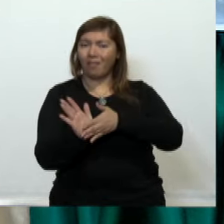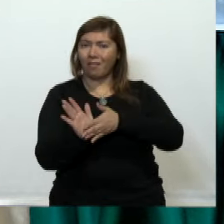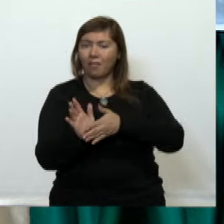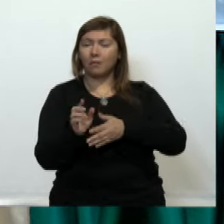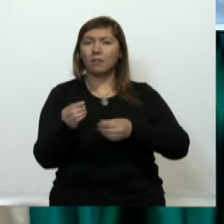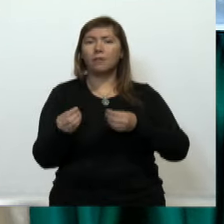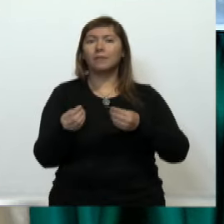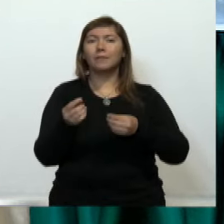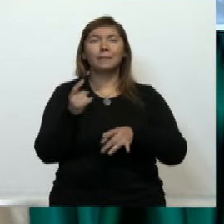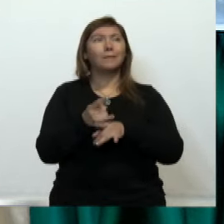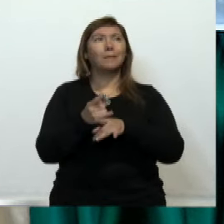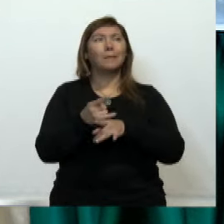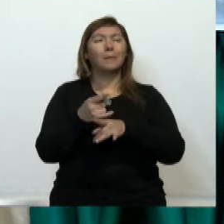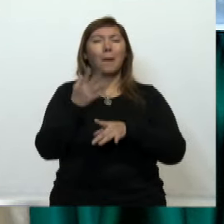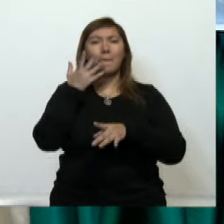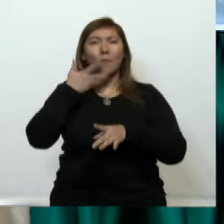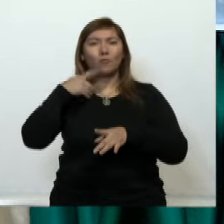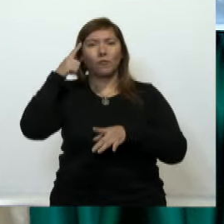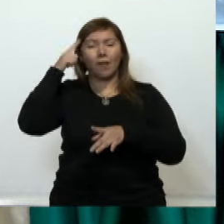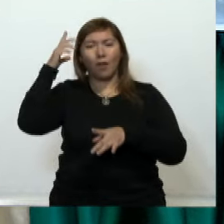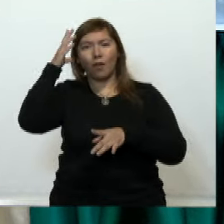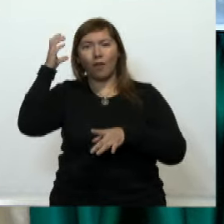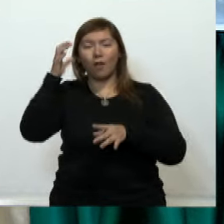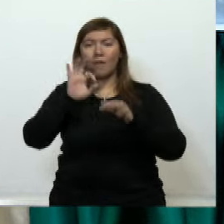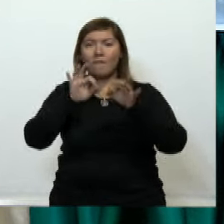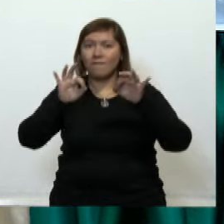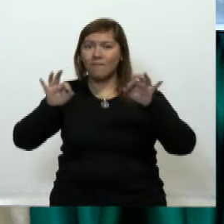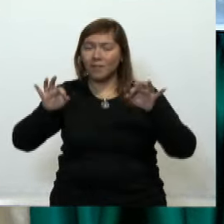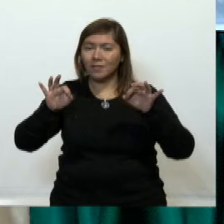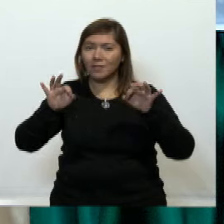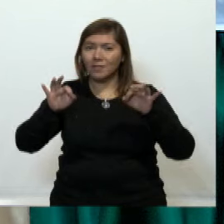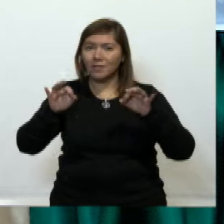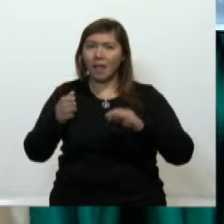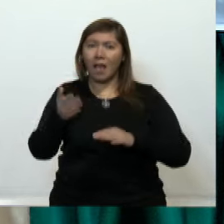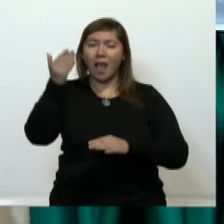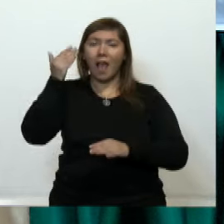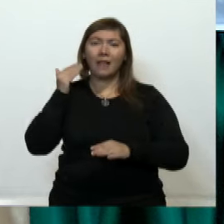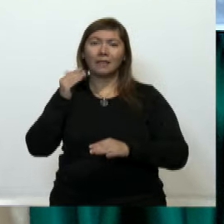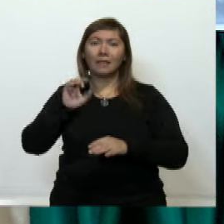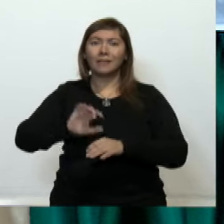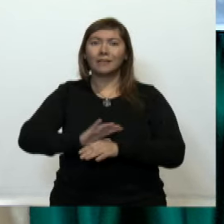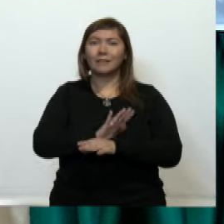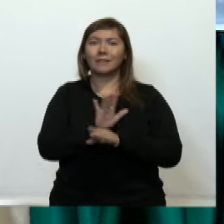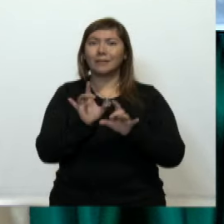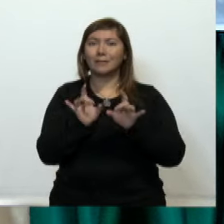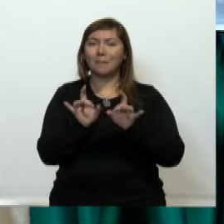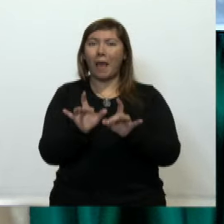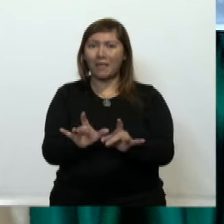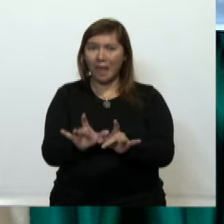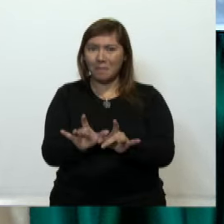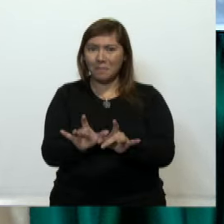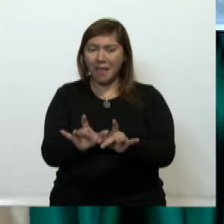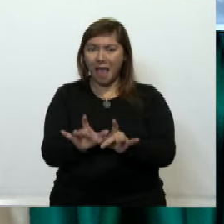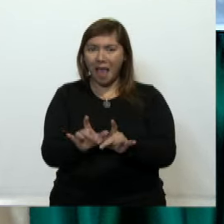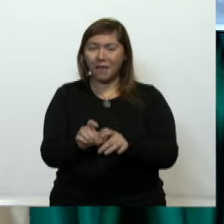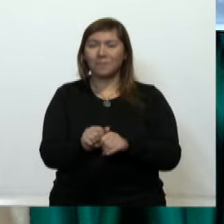una frase que usábamos mucho en la época de la pandemia, por lo menos allá en mi diócesis de Río